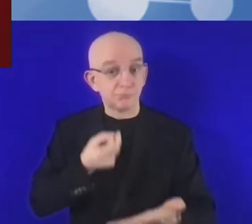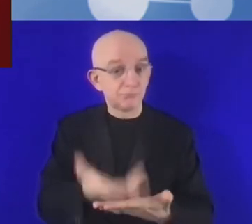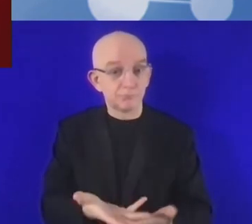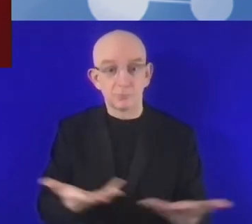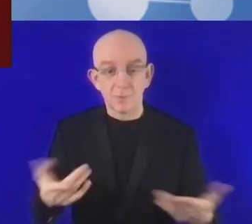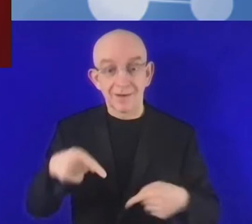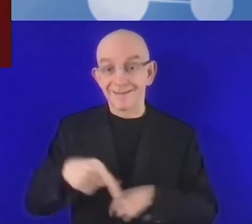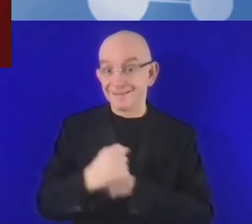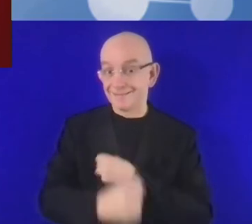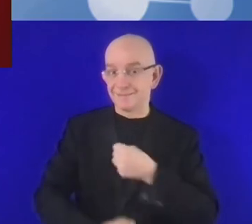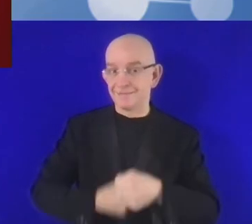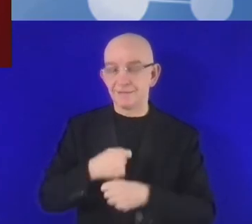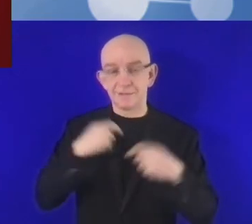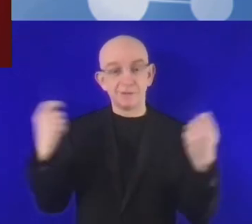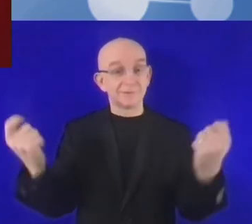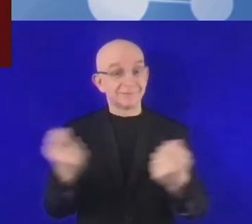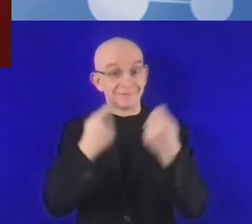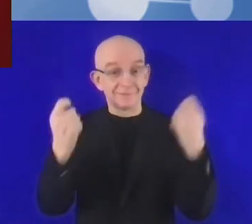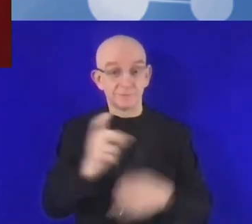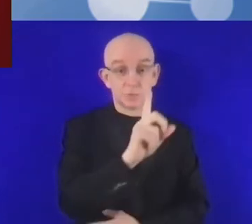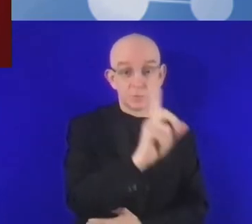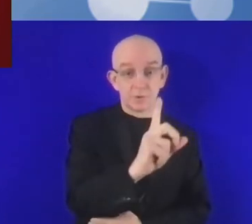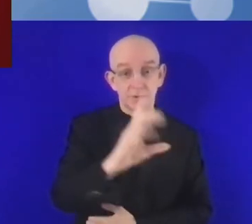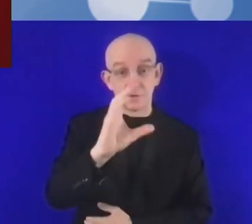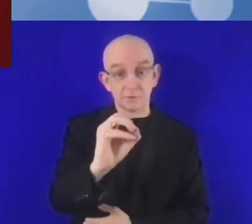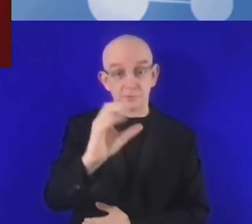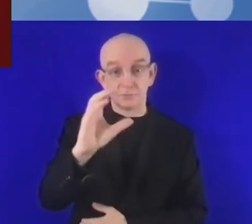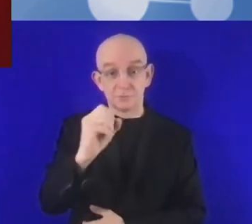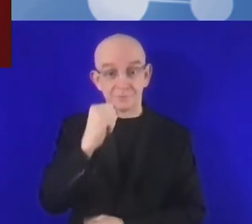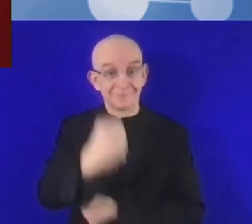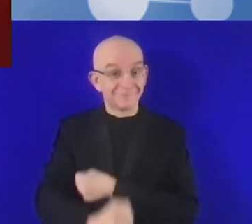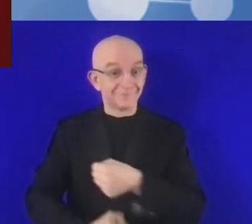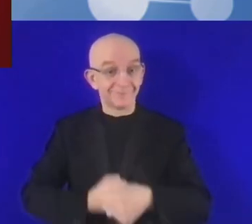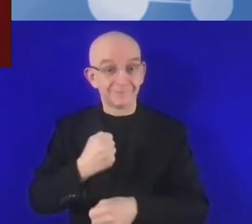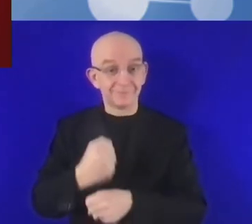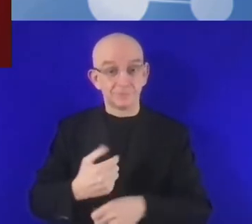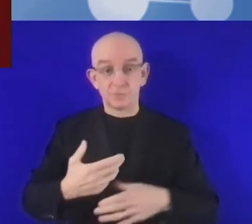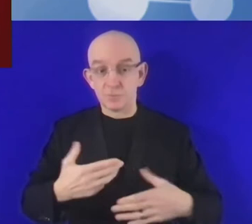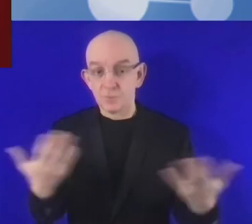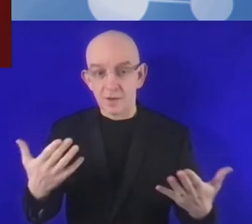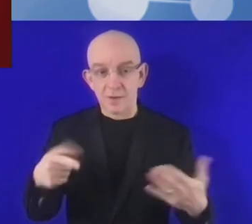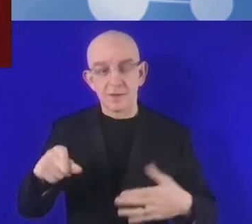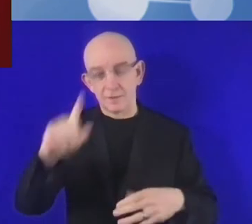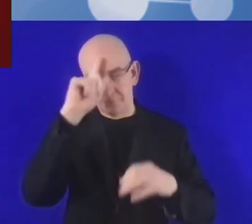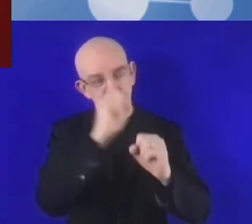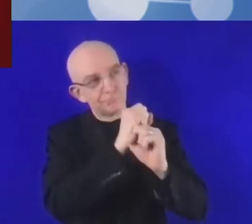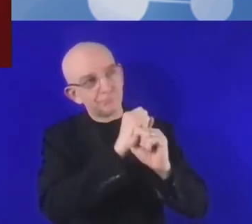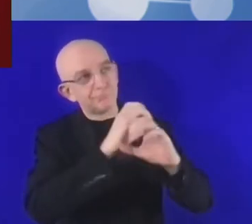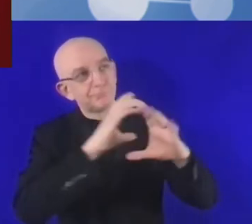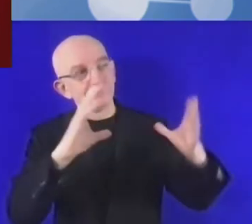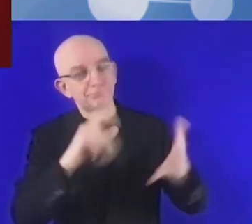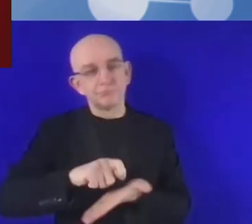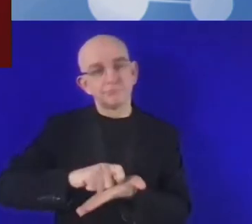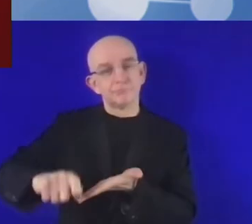también. Hablando del futuro, me gustaría aprovechar para mencionar que este año celebramos el